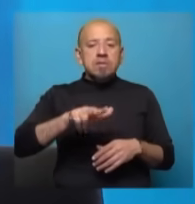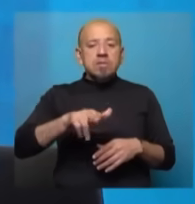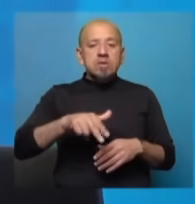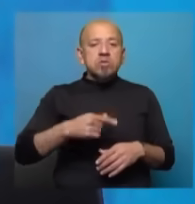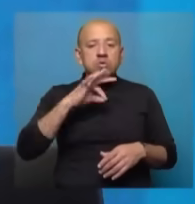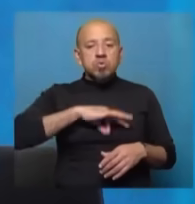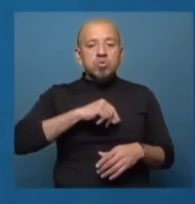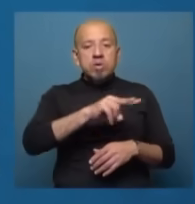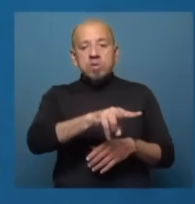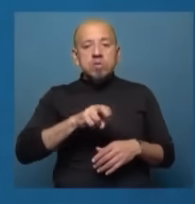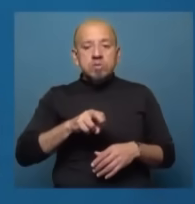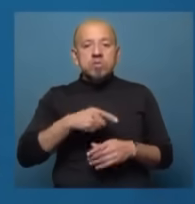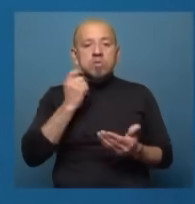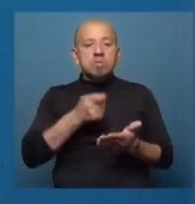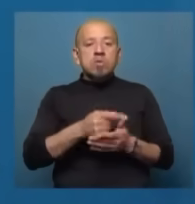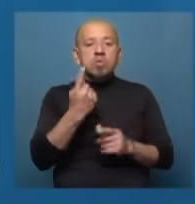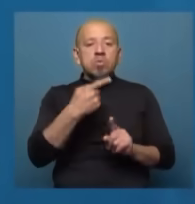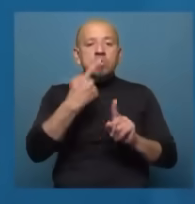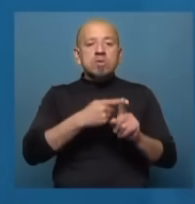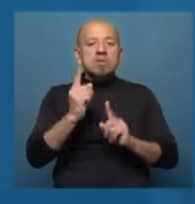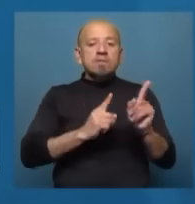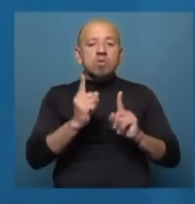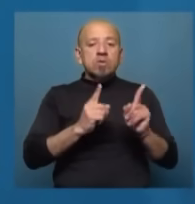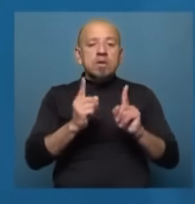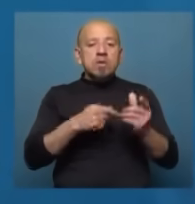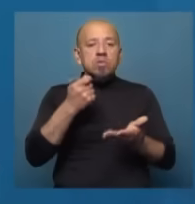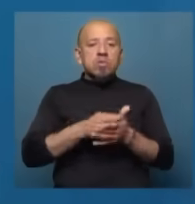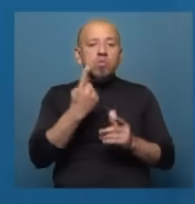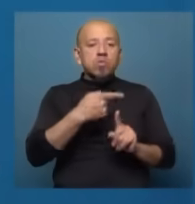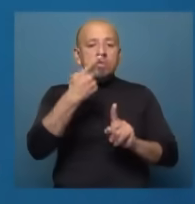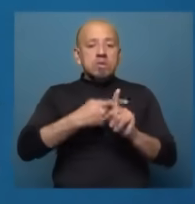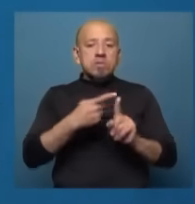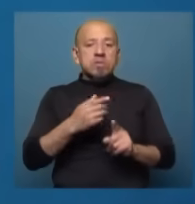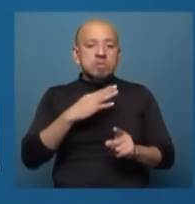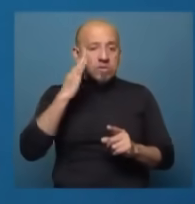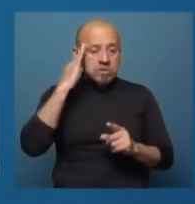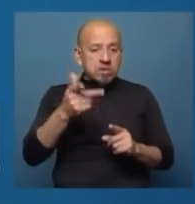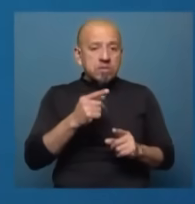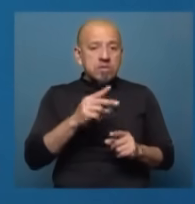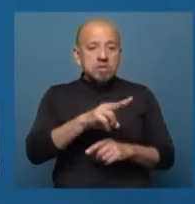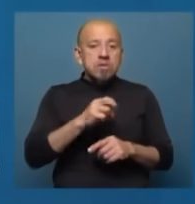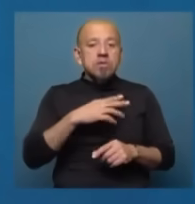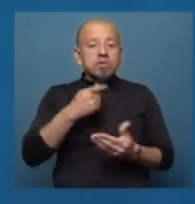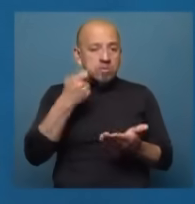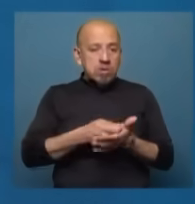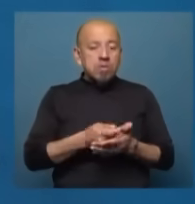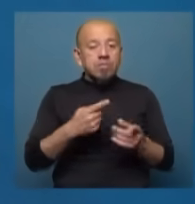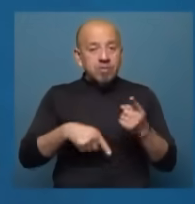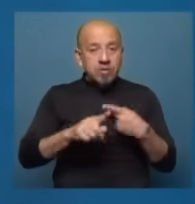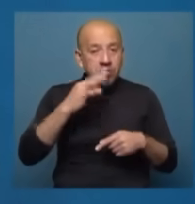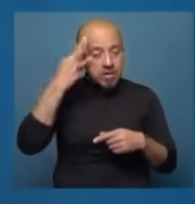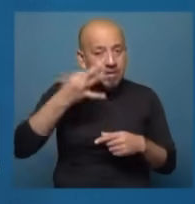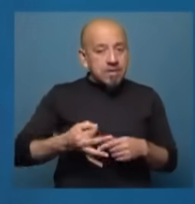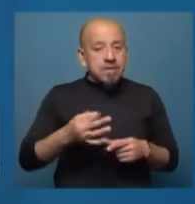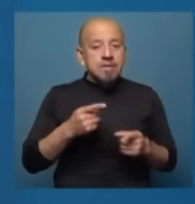sin cobrar cuando empezó nos pagó un mes la facultad porque bueno como sabe que después ingresa el dinero nos pagó pero en realidad